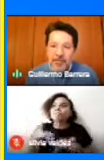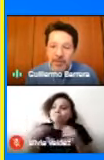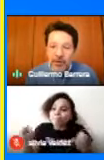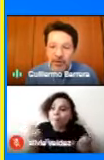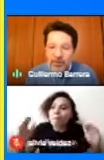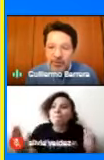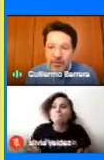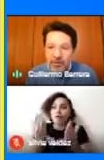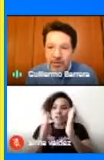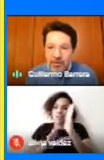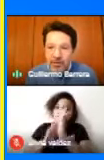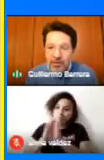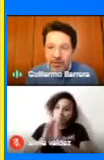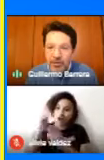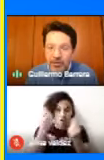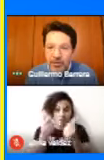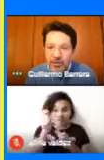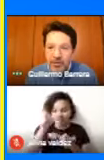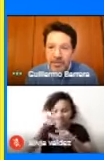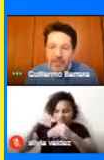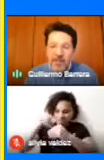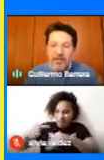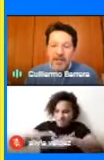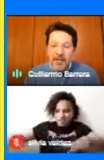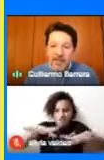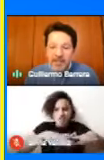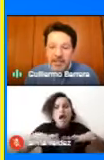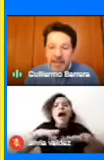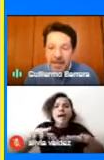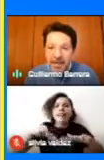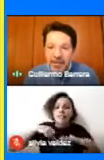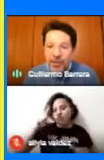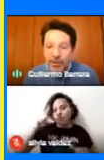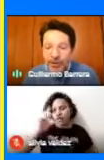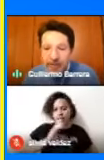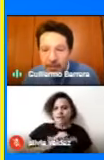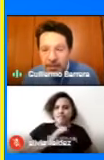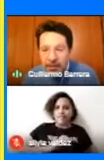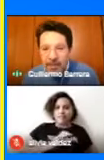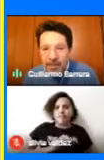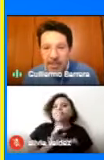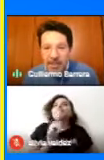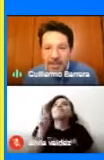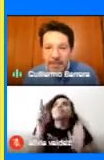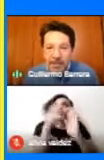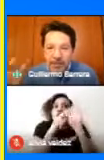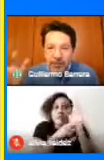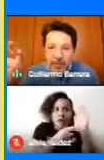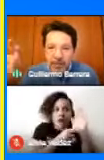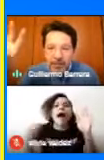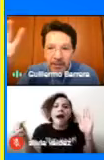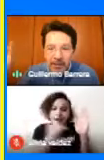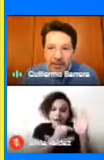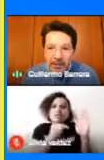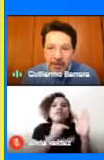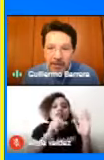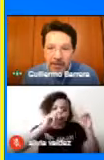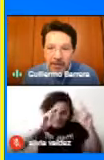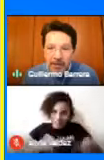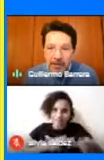mejoramiento y desarrollo económico de los territorios, tiene una característica normativa, y ahí viene la segunda bolita que